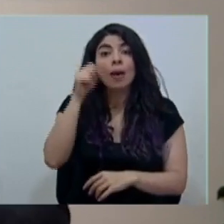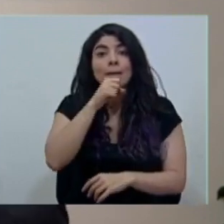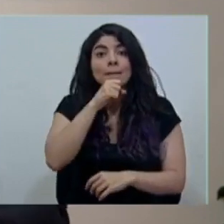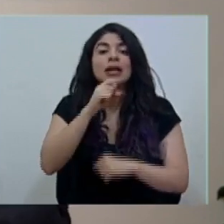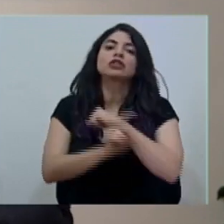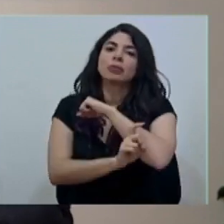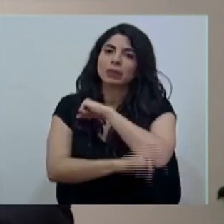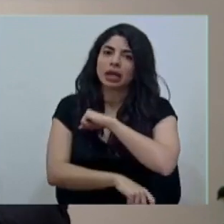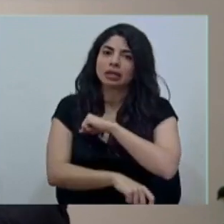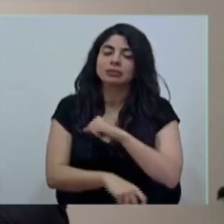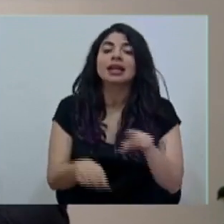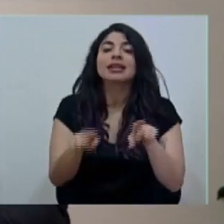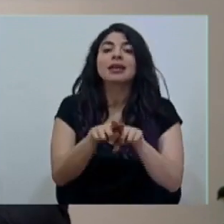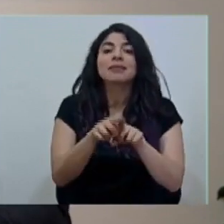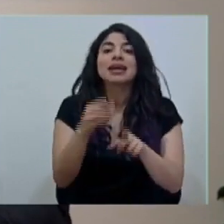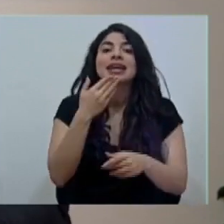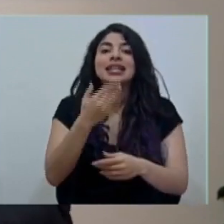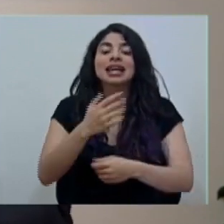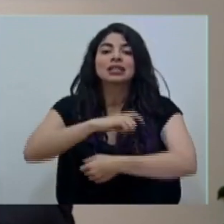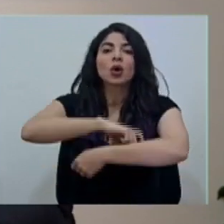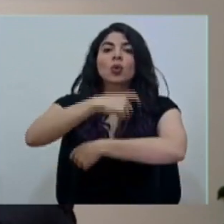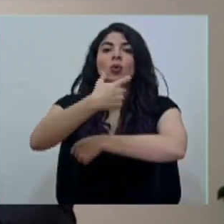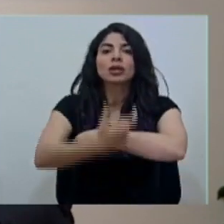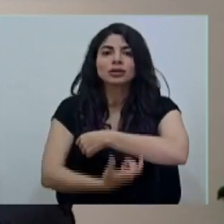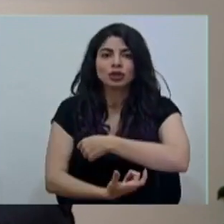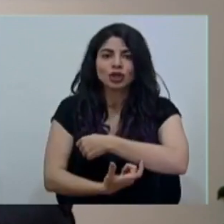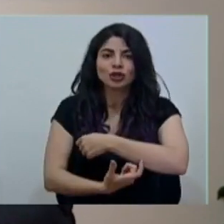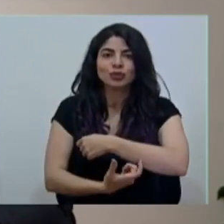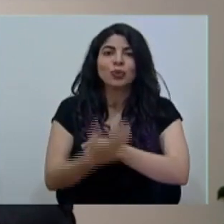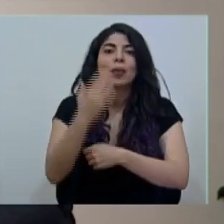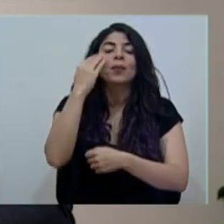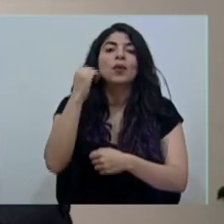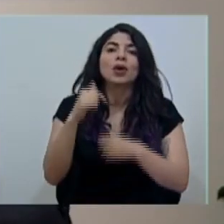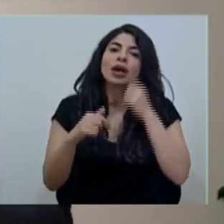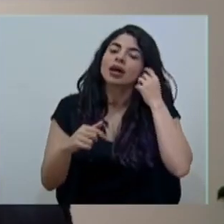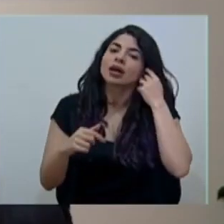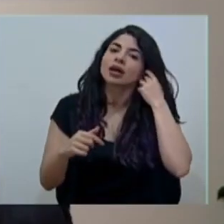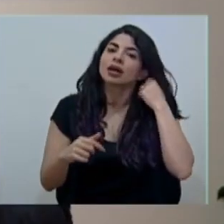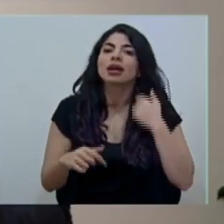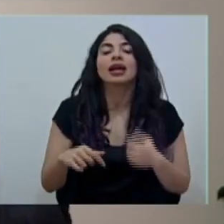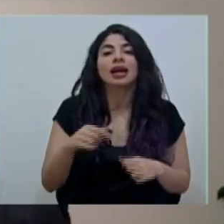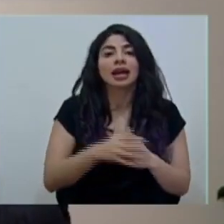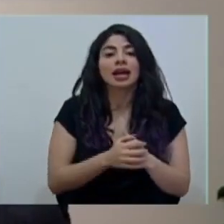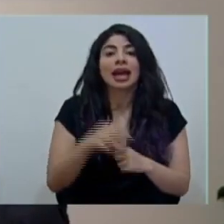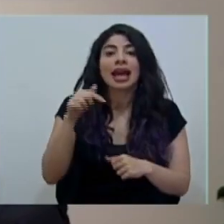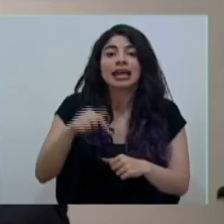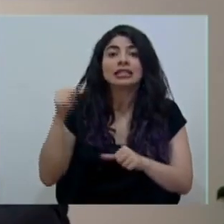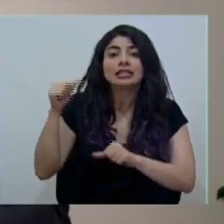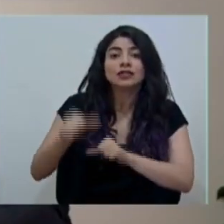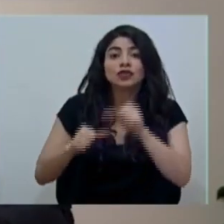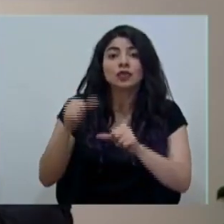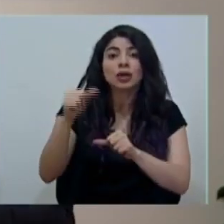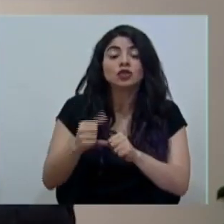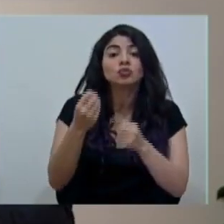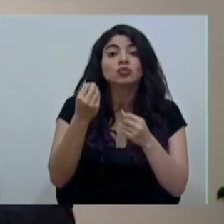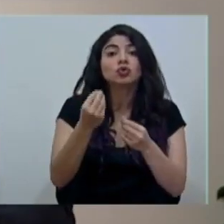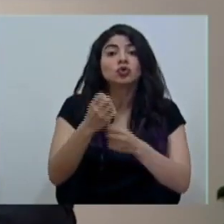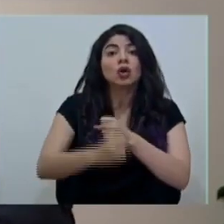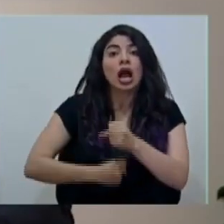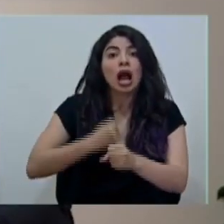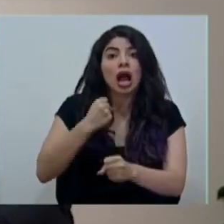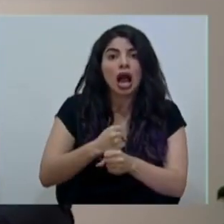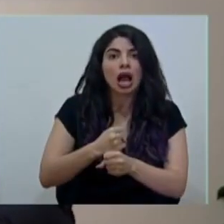Gracias también a la Junta de Protección Social. Durante este mes veremos reflejado el esfuerzo de muchos años, la